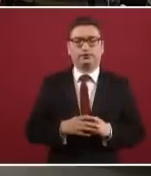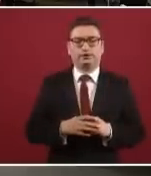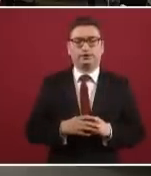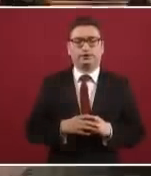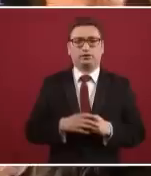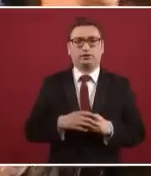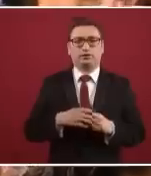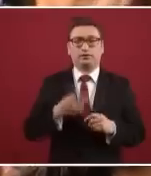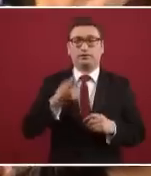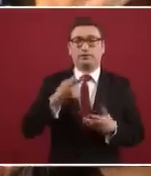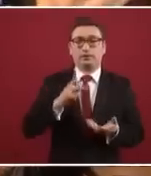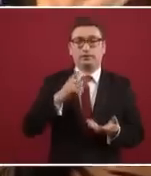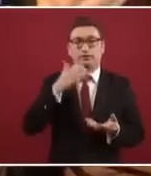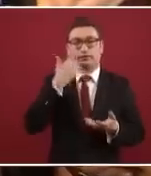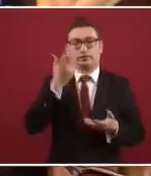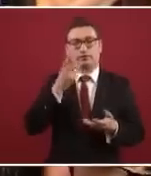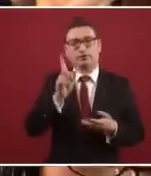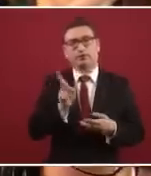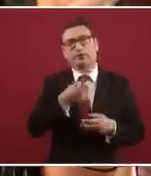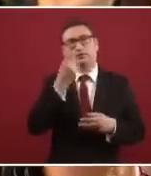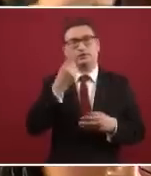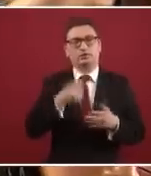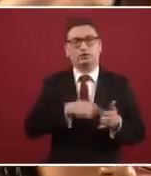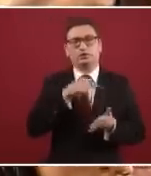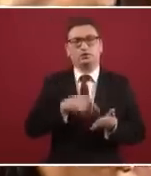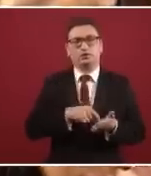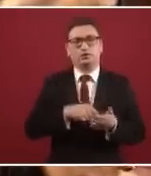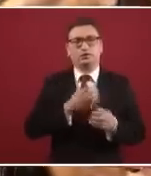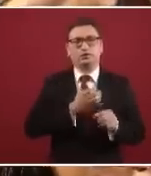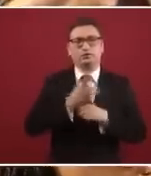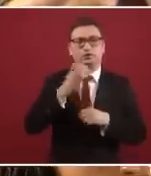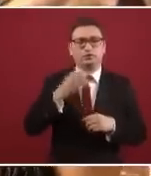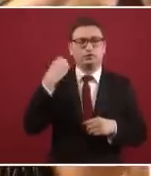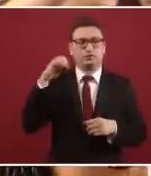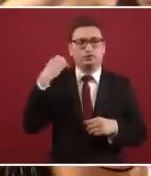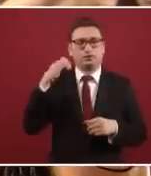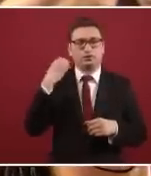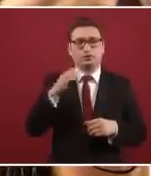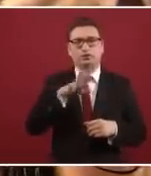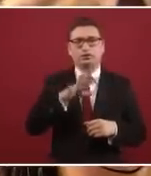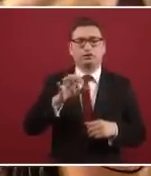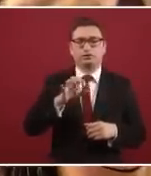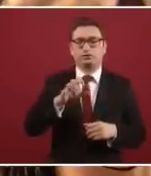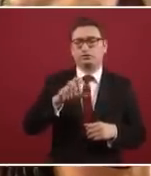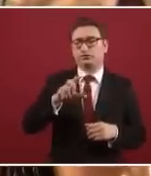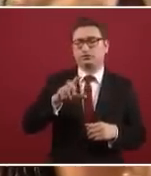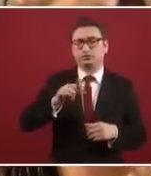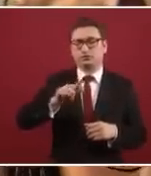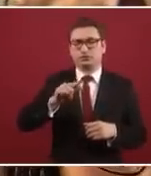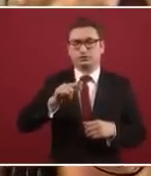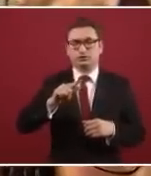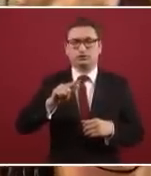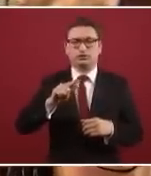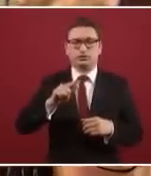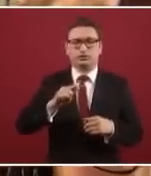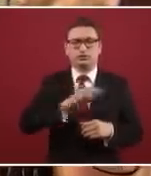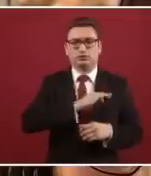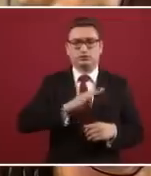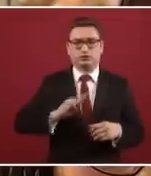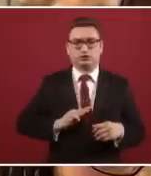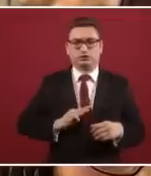Pero si los queremos mandar a un estado como Oaxaca, donde tiene 570 municipios, nos tocaría como